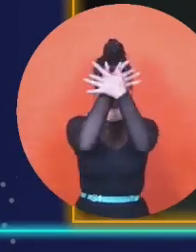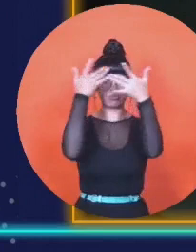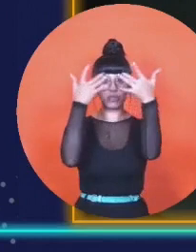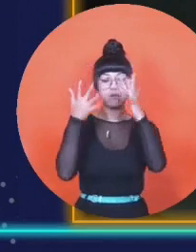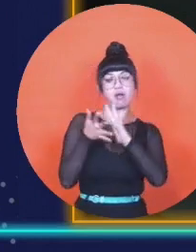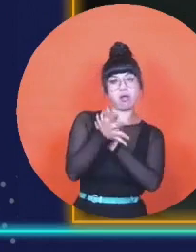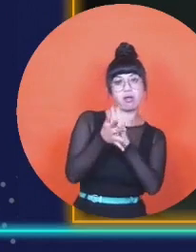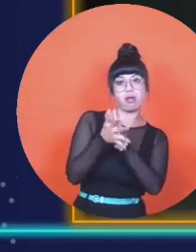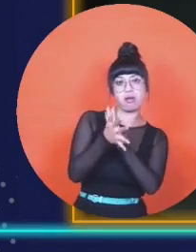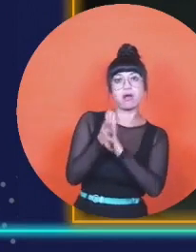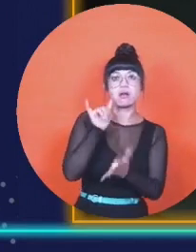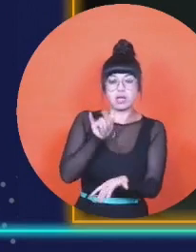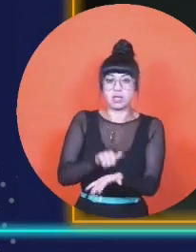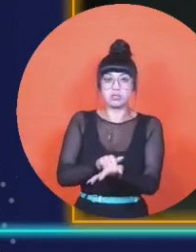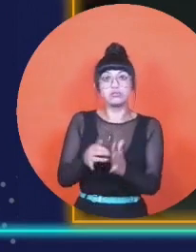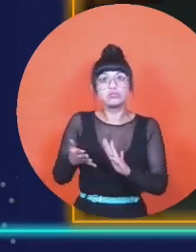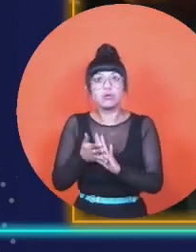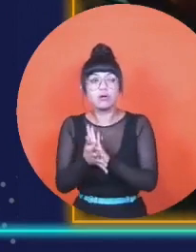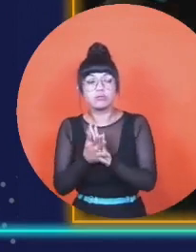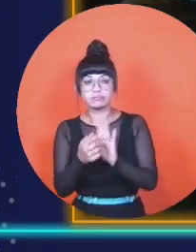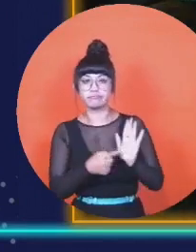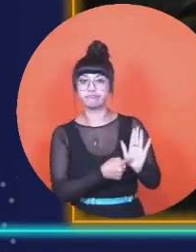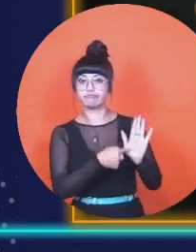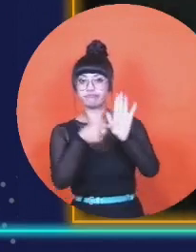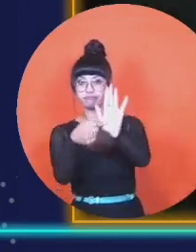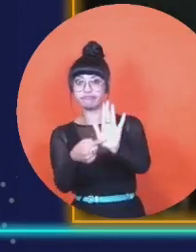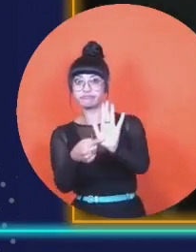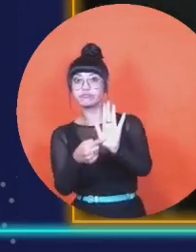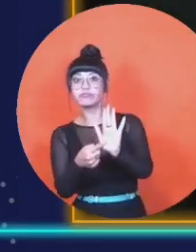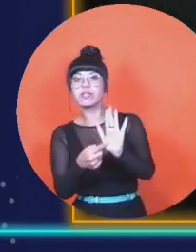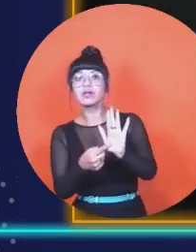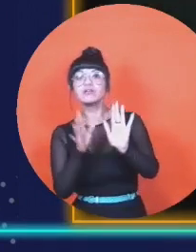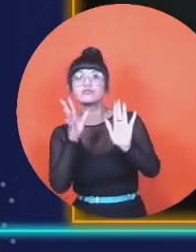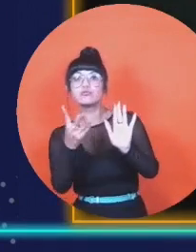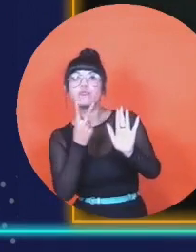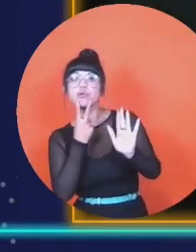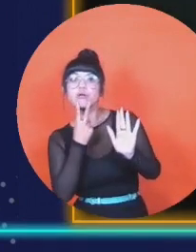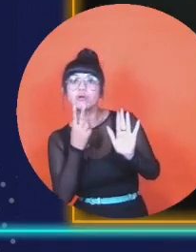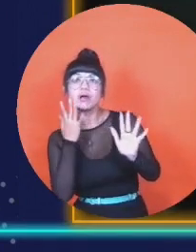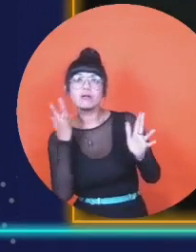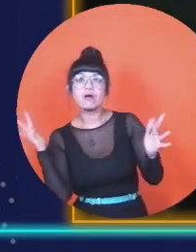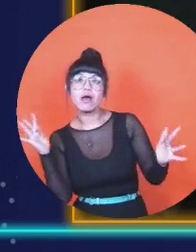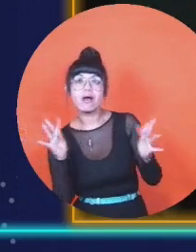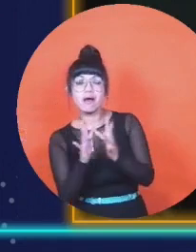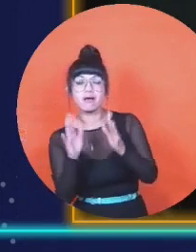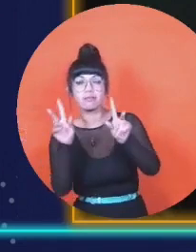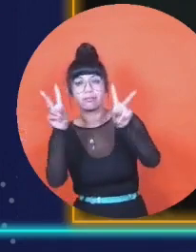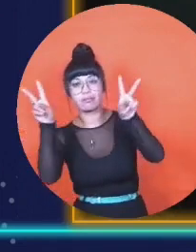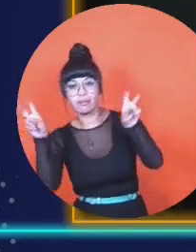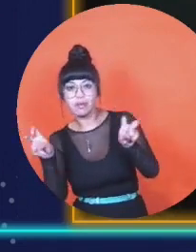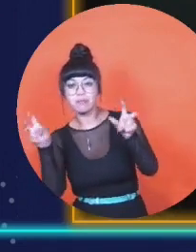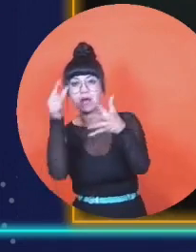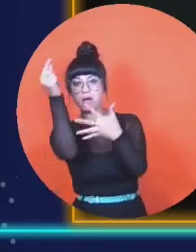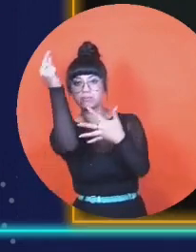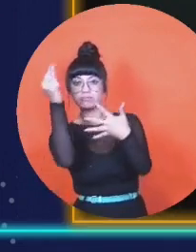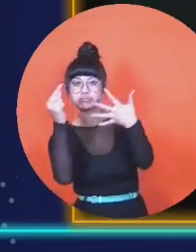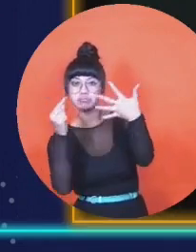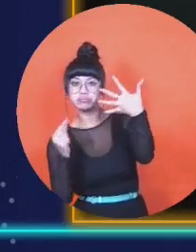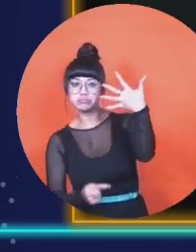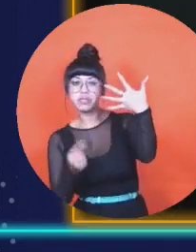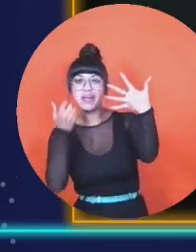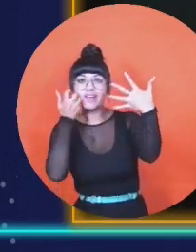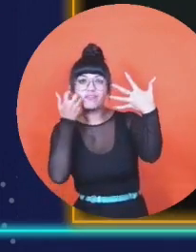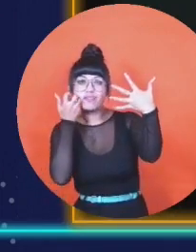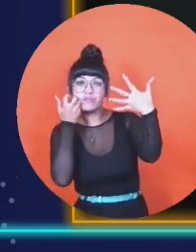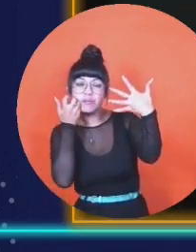para empezar a visibilizar al menos el vocabulario en términos de varias de las